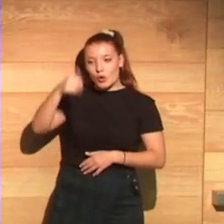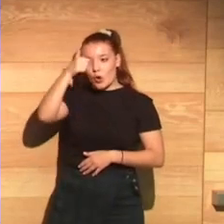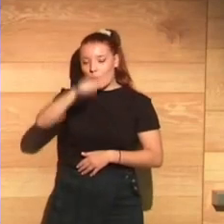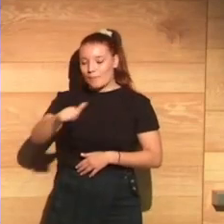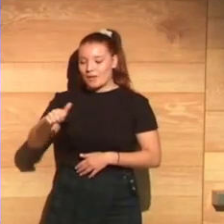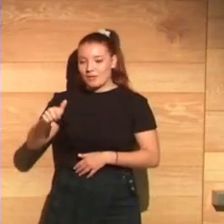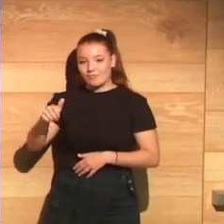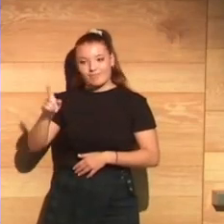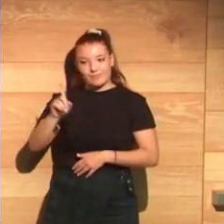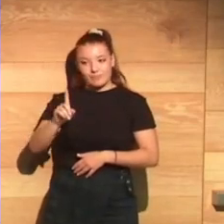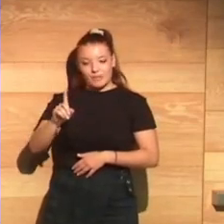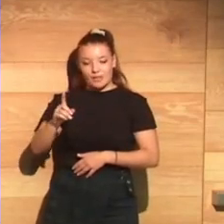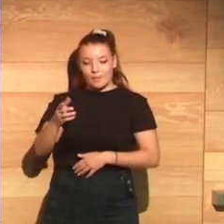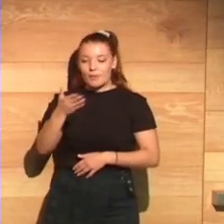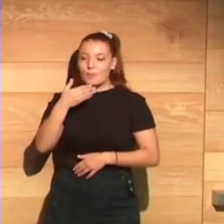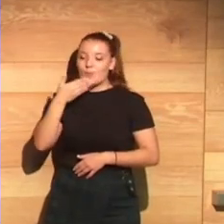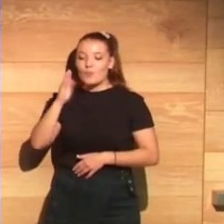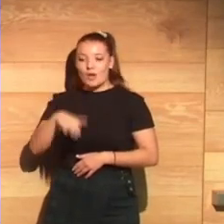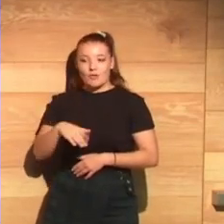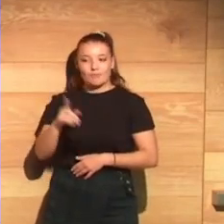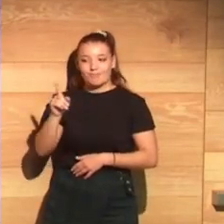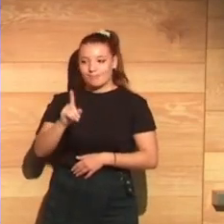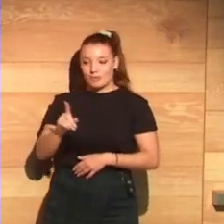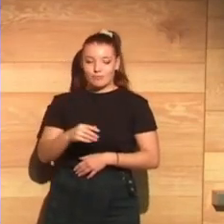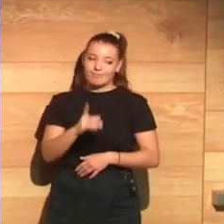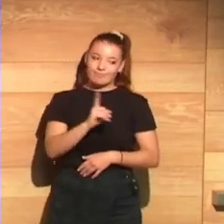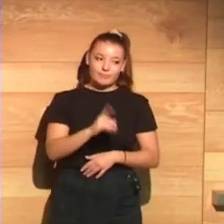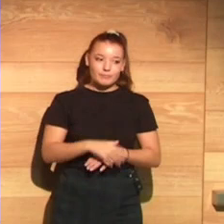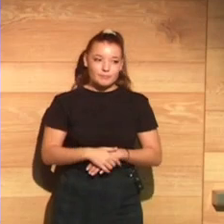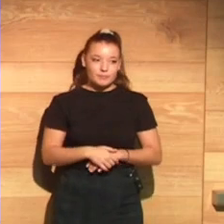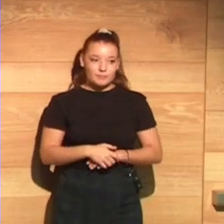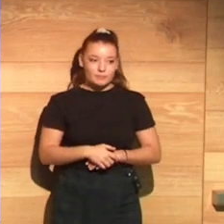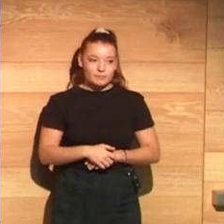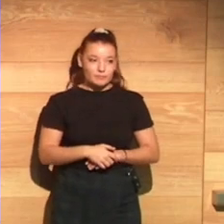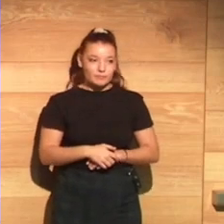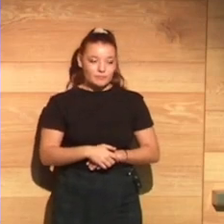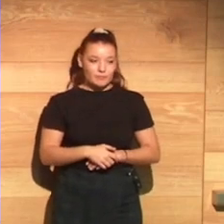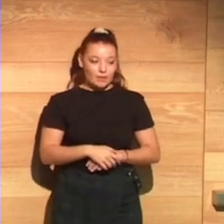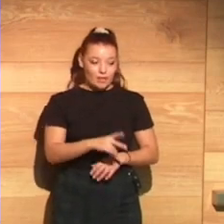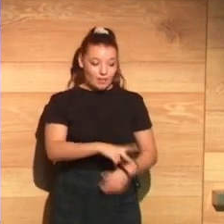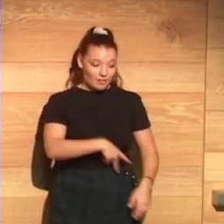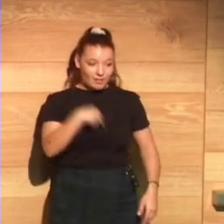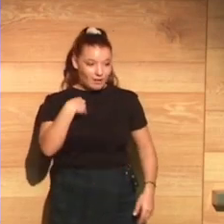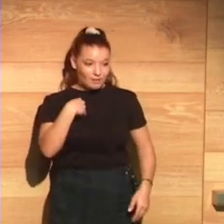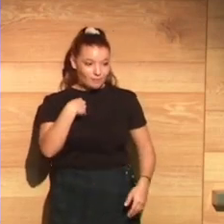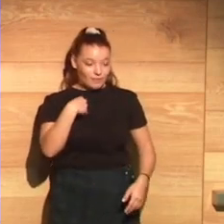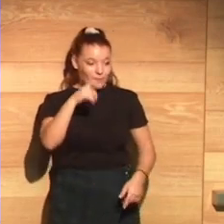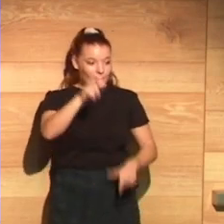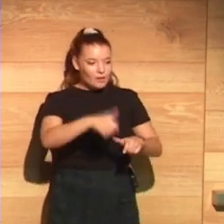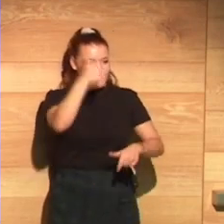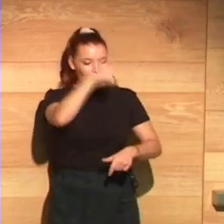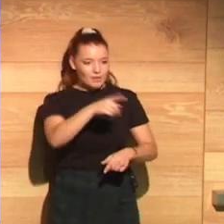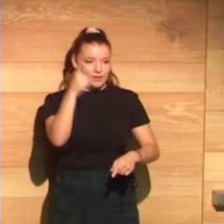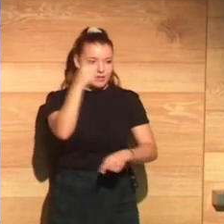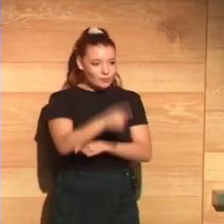pues... Sí, y Houston, que tampoco debía ser el hombre más majo del mundo. No, ni mucho menos. No, bueno, es